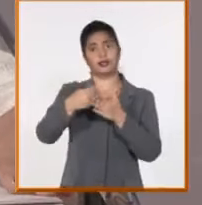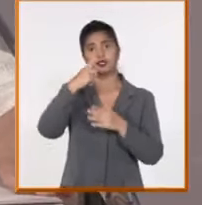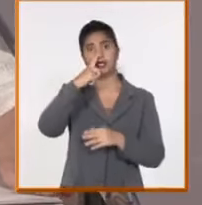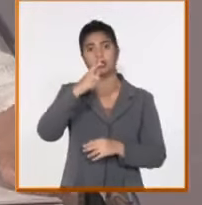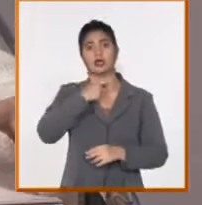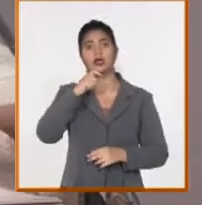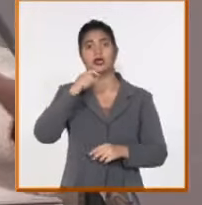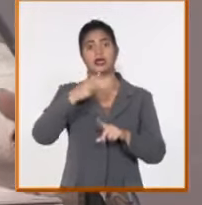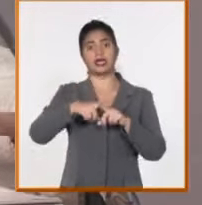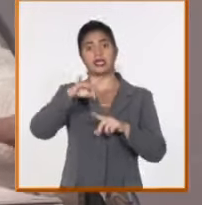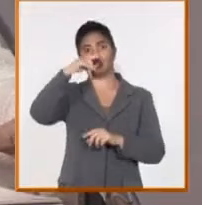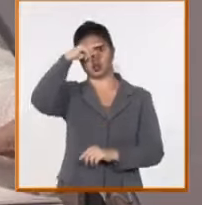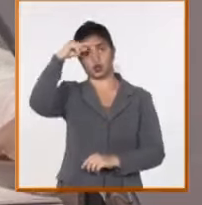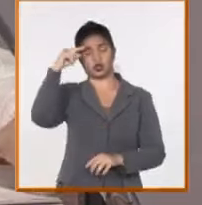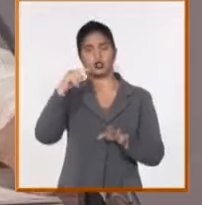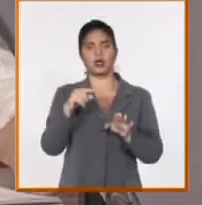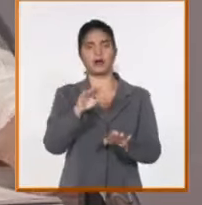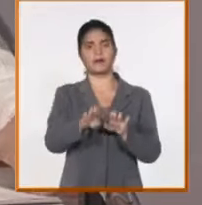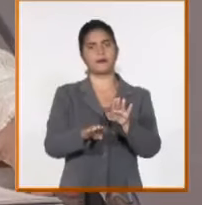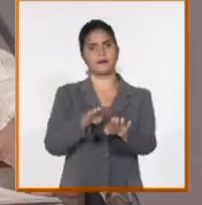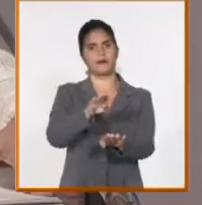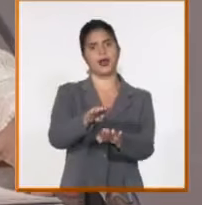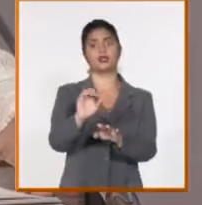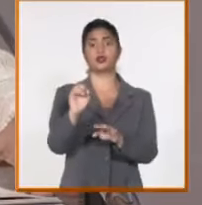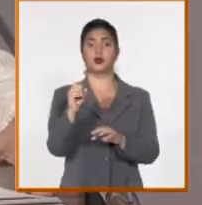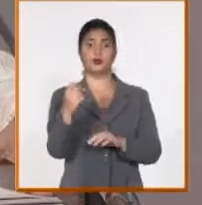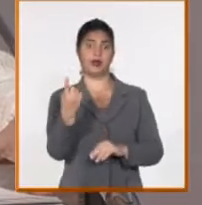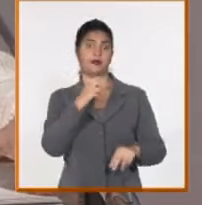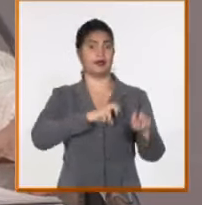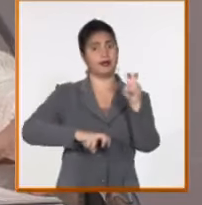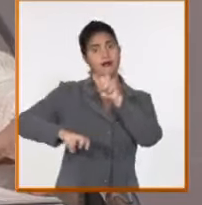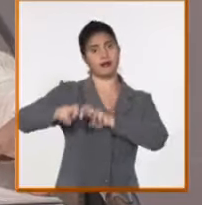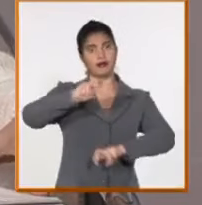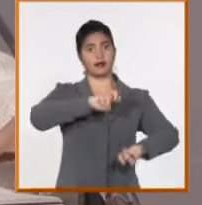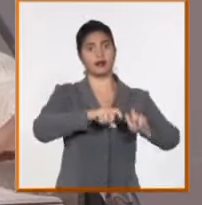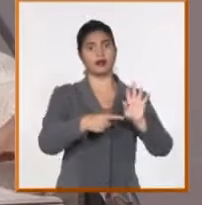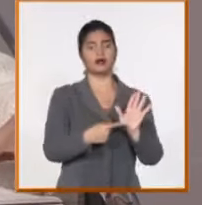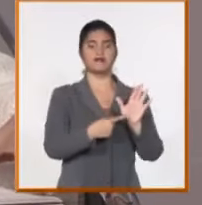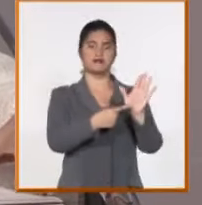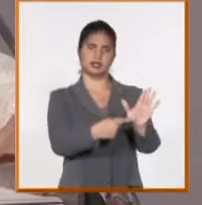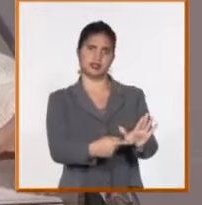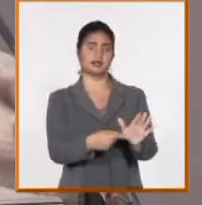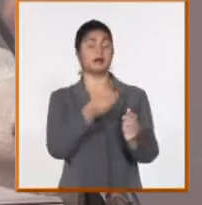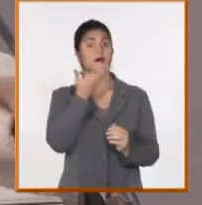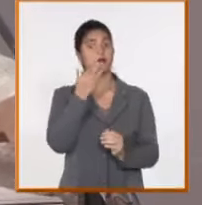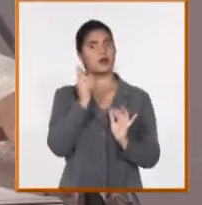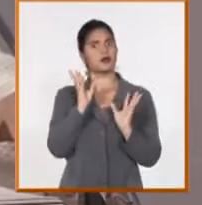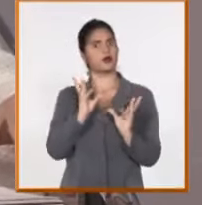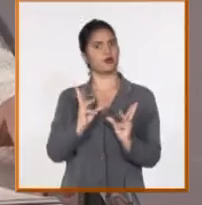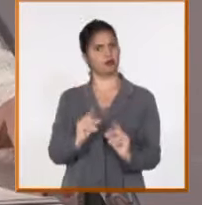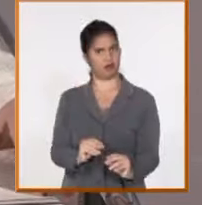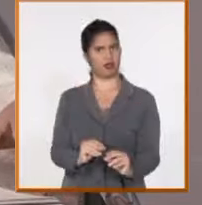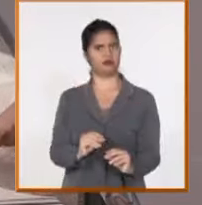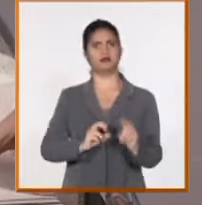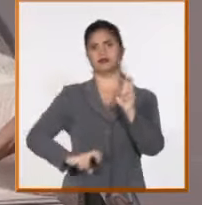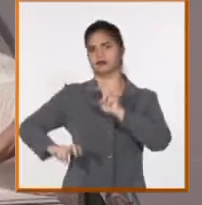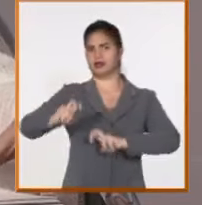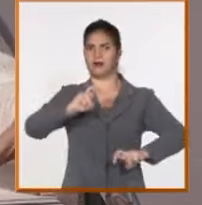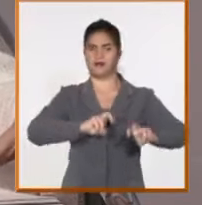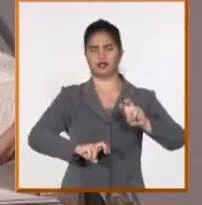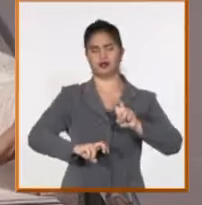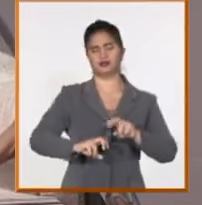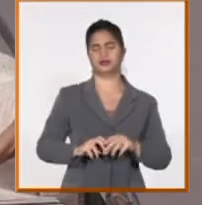actividades ya ya hizo su primer estudio de factibilidad y y con muy buenos resultados también en el análisis de estos